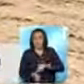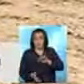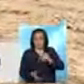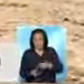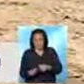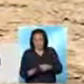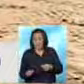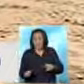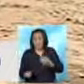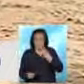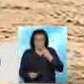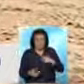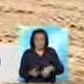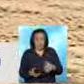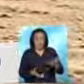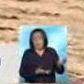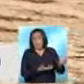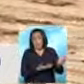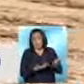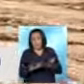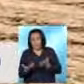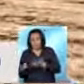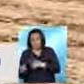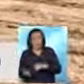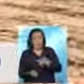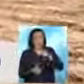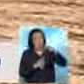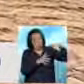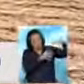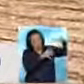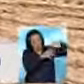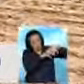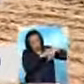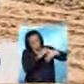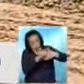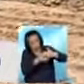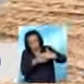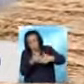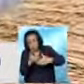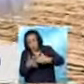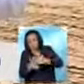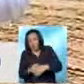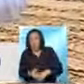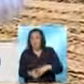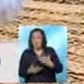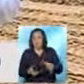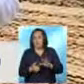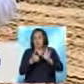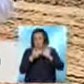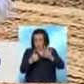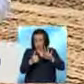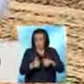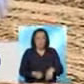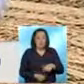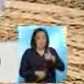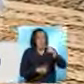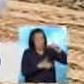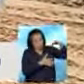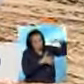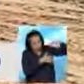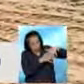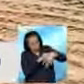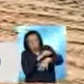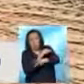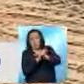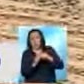arena que ven ustedes ha sido traída con la fuerza del huaico, que van a la fecha 6. Son 6 ya los huaicos que llegan desde la quebrada de